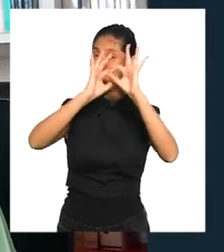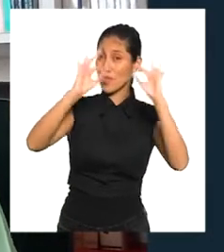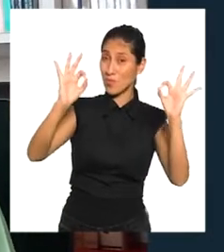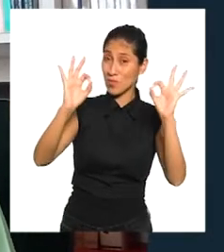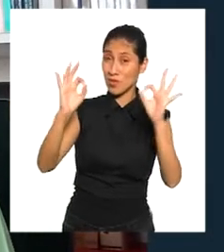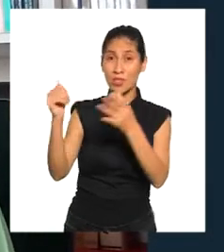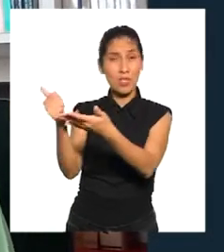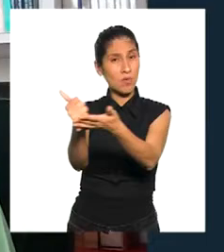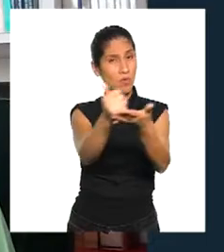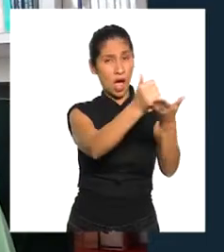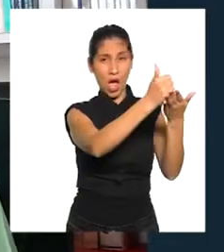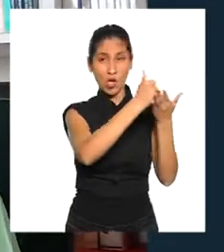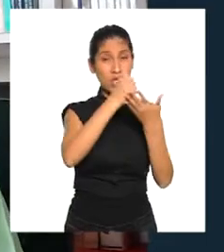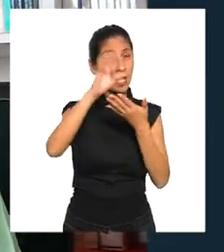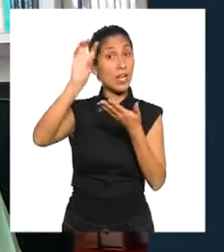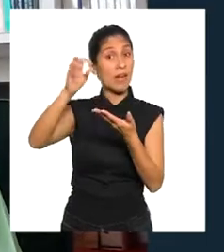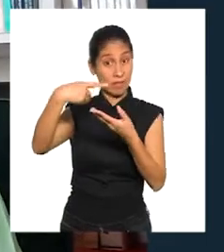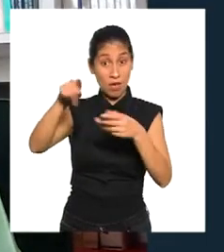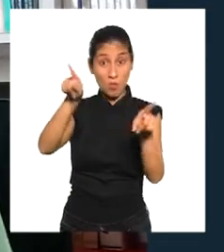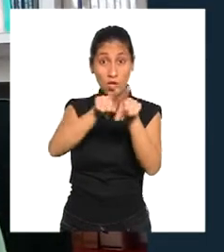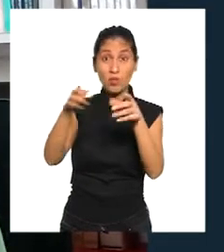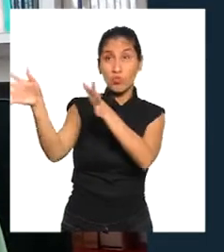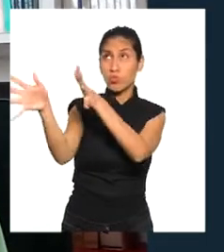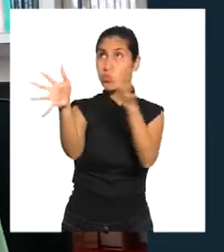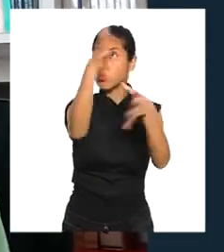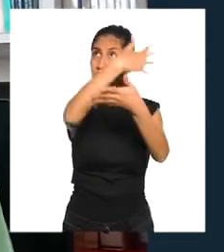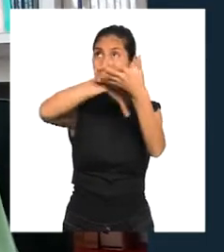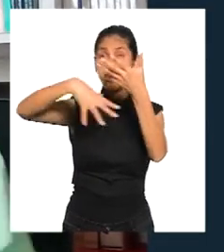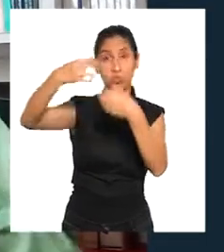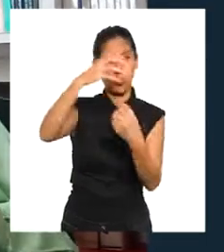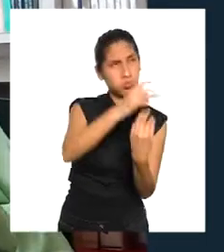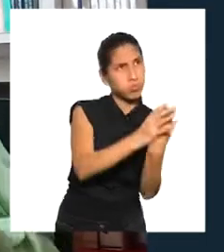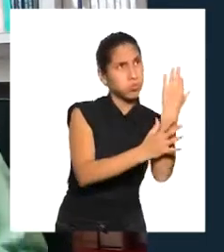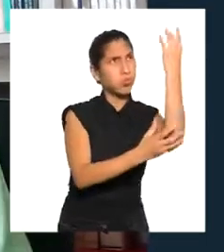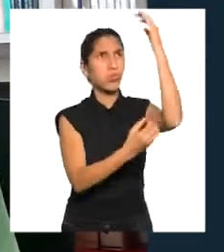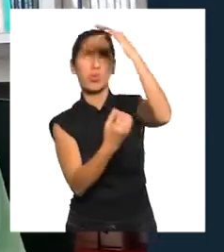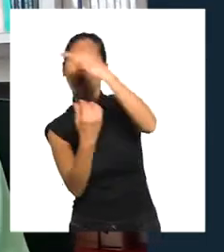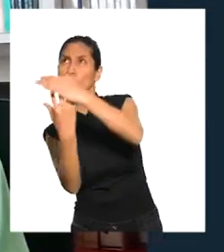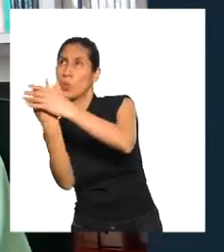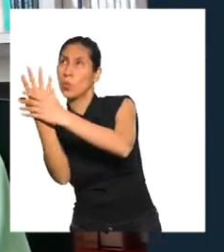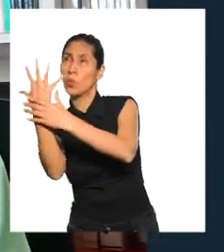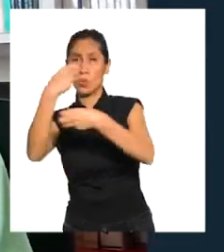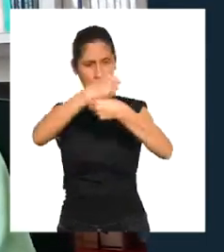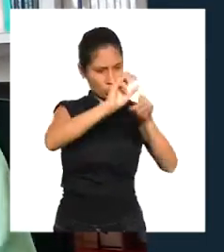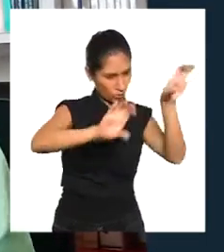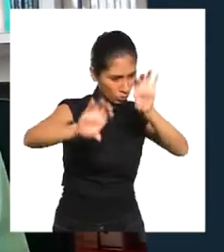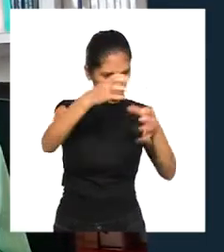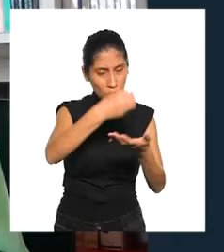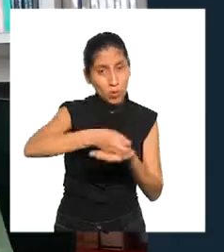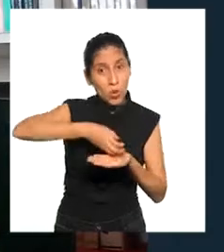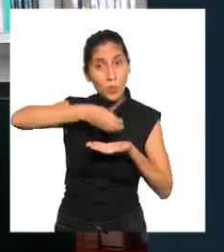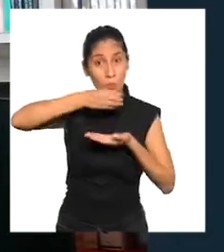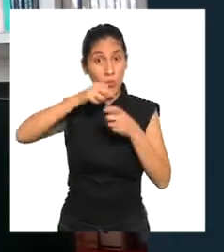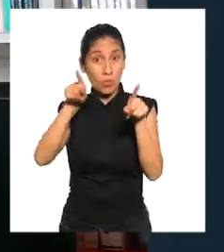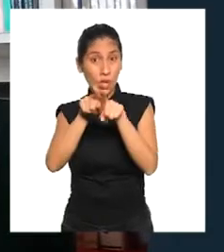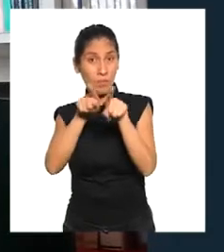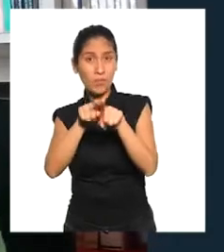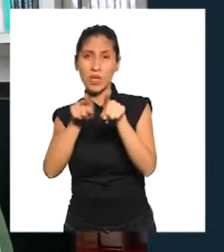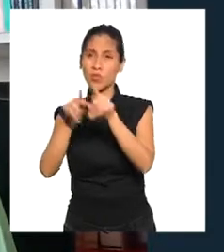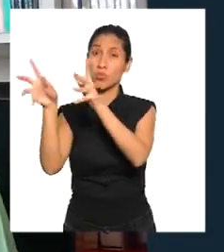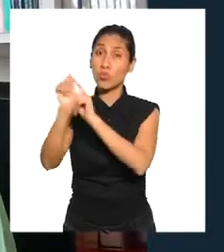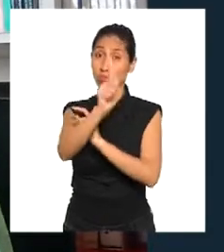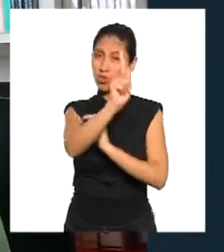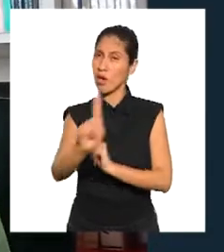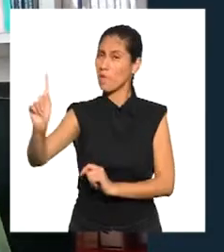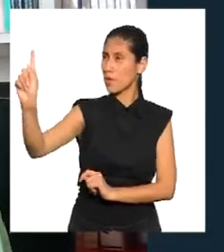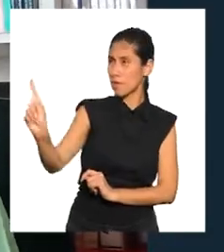producir alimentos de calidad. Además, por ejemplo, vamos a poder respirar aire puro, vamos a poder estar en contacto con una